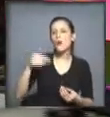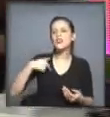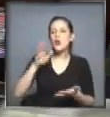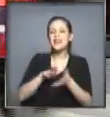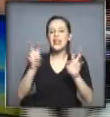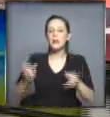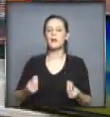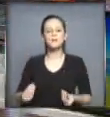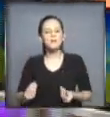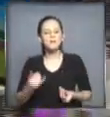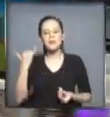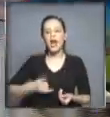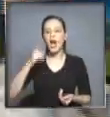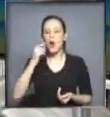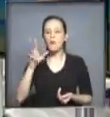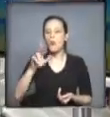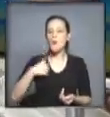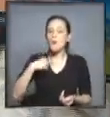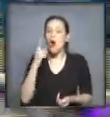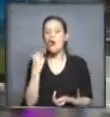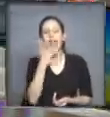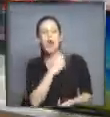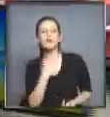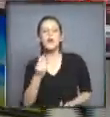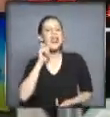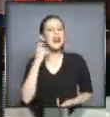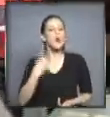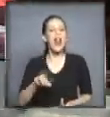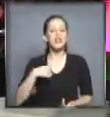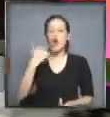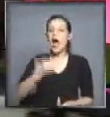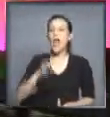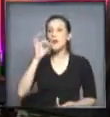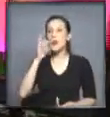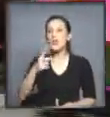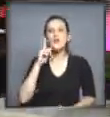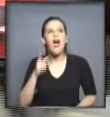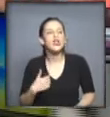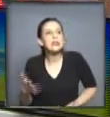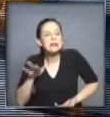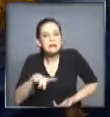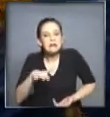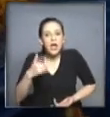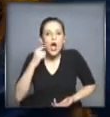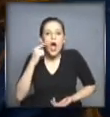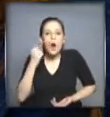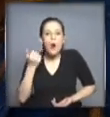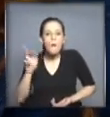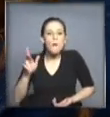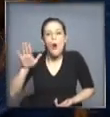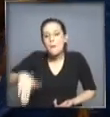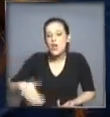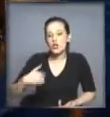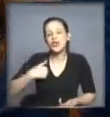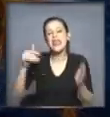respecto a ahí aparece un candidato que a lo mejor les gusta? Decir, ustedes, ¿vos qué edad tenés? Y yo tengo 21, te dice. Tiene que ver también